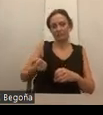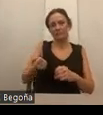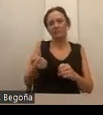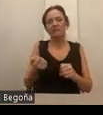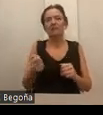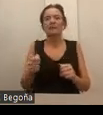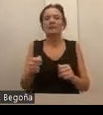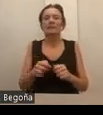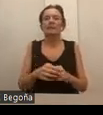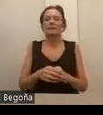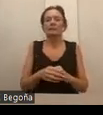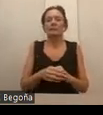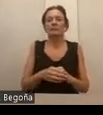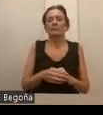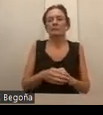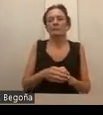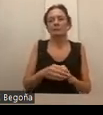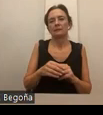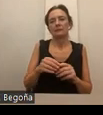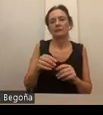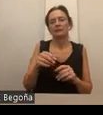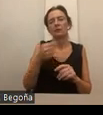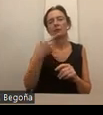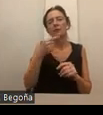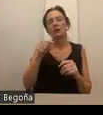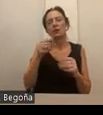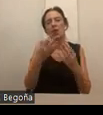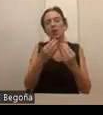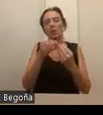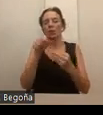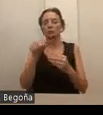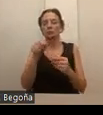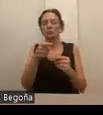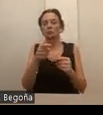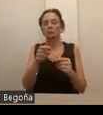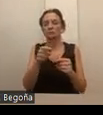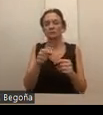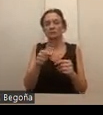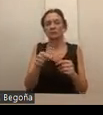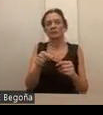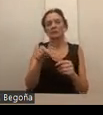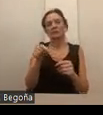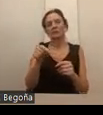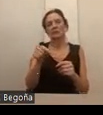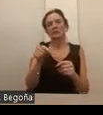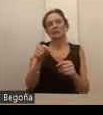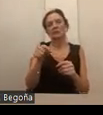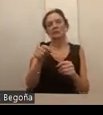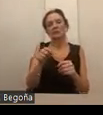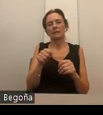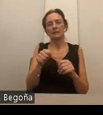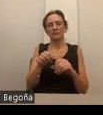insulina, pero esta no es capaz de hacer su efecto. Entonces, con la sitaglitina en realidad lo que ayuda a la función de la insulina,